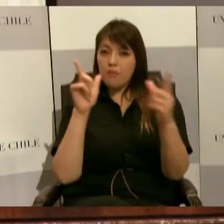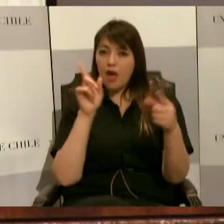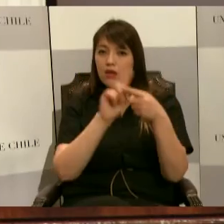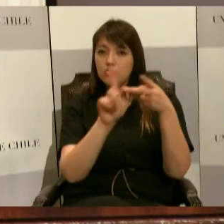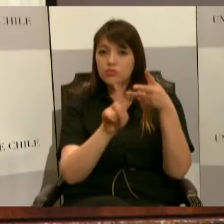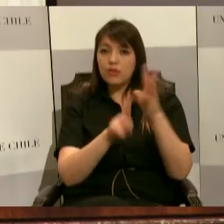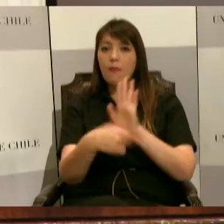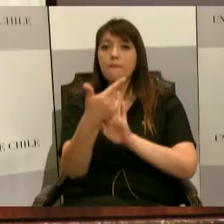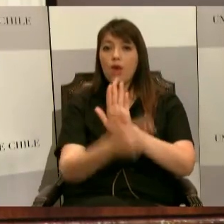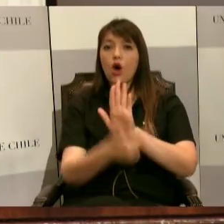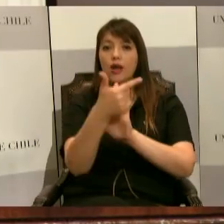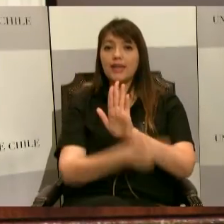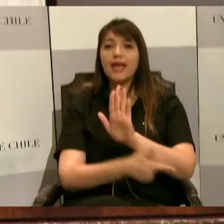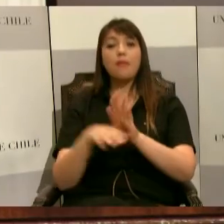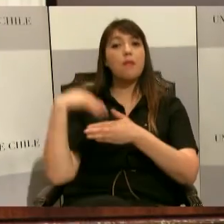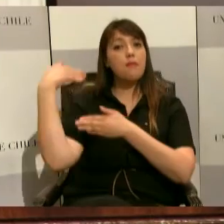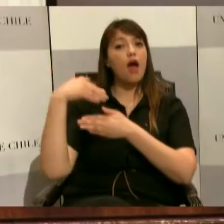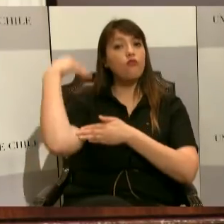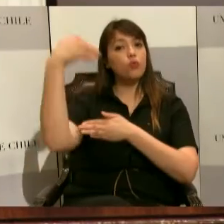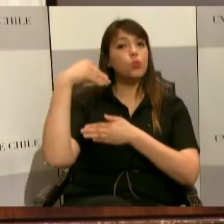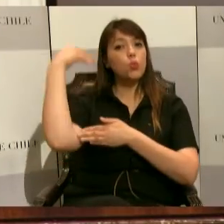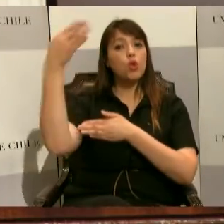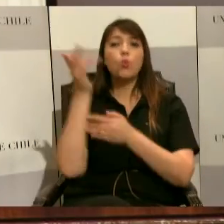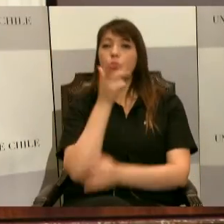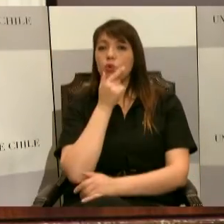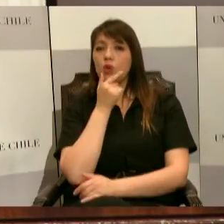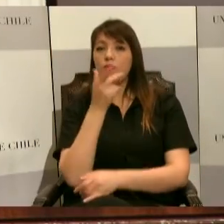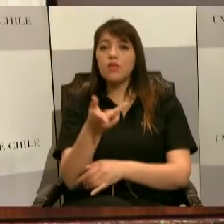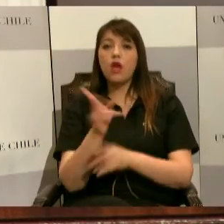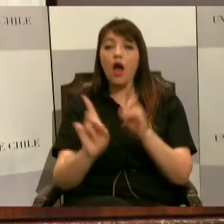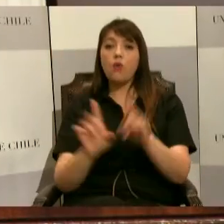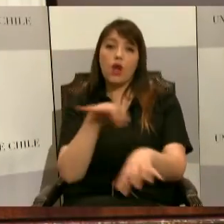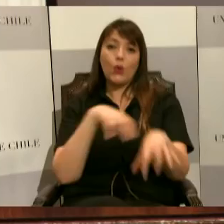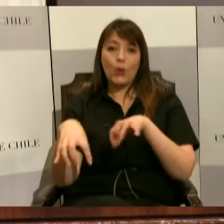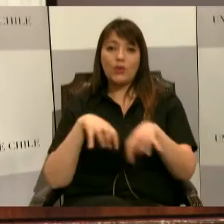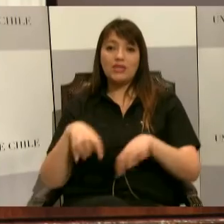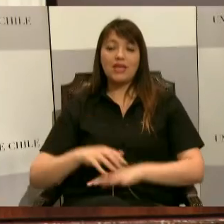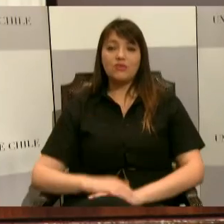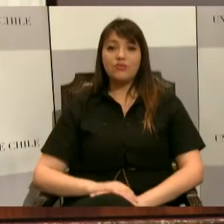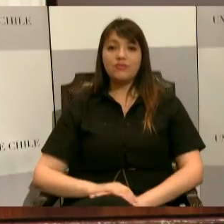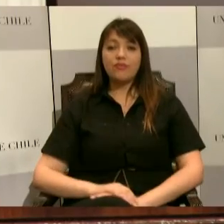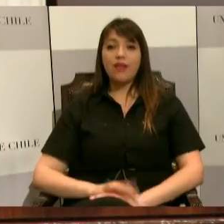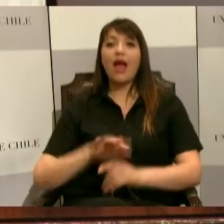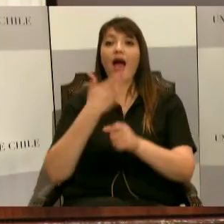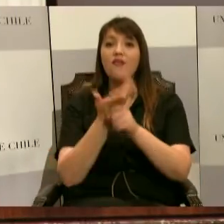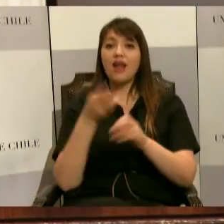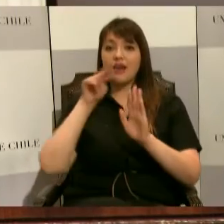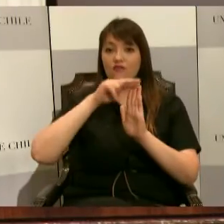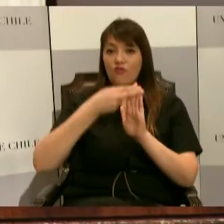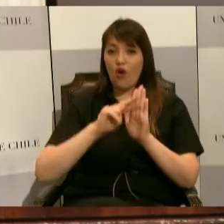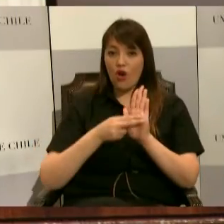implicancias políticas para cuestionamientos futuros más globales. Así las cosas. ¿Habrá reforma?